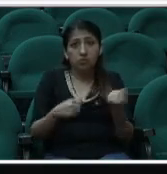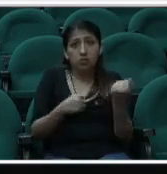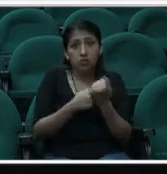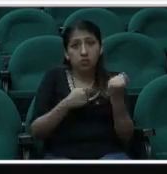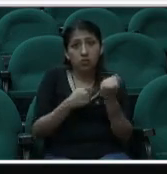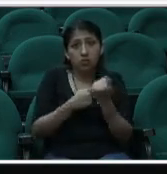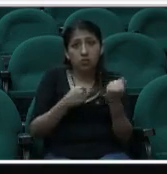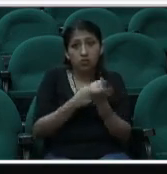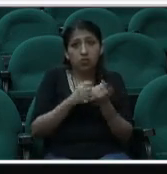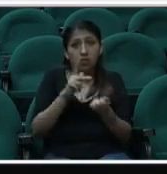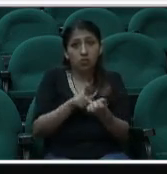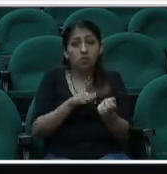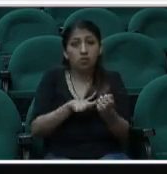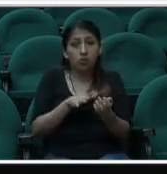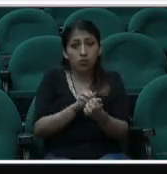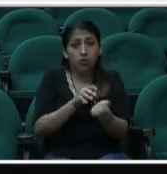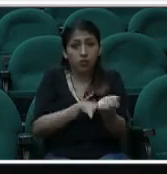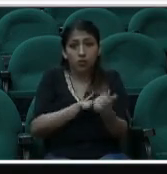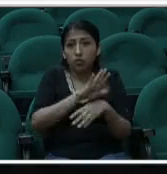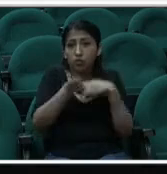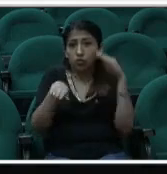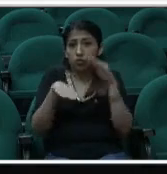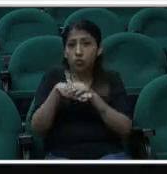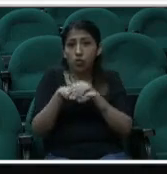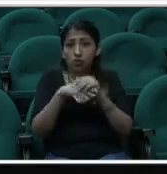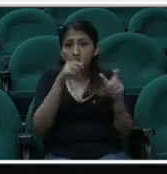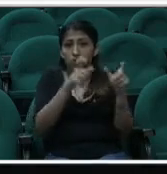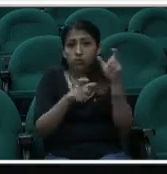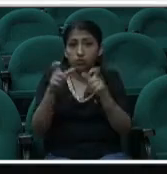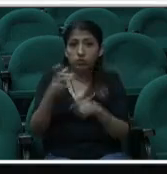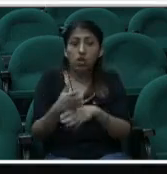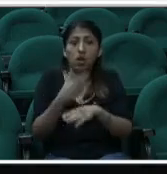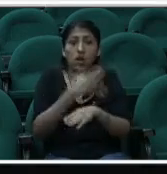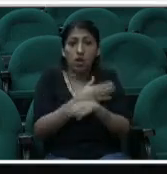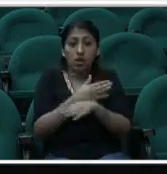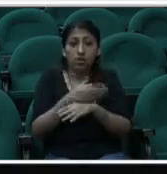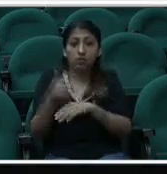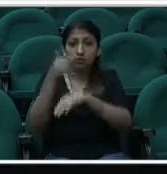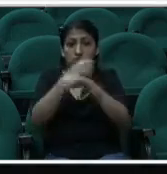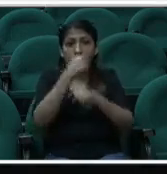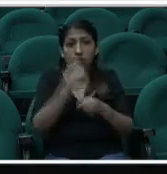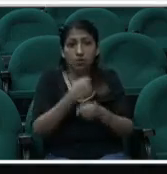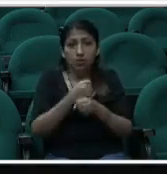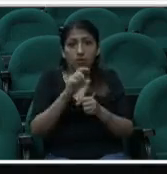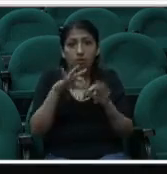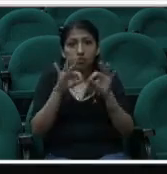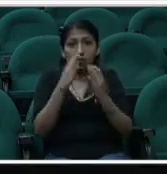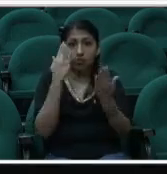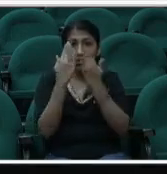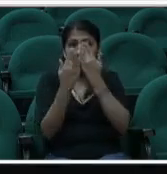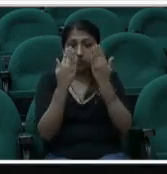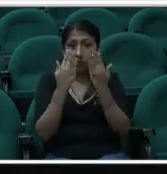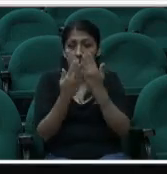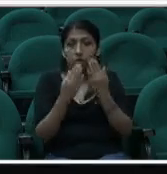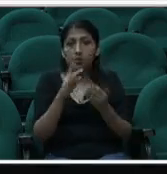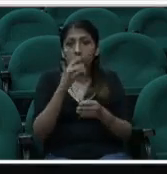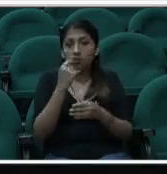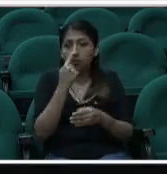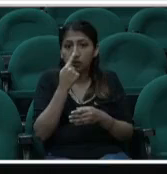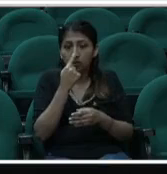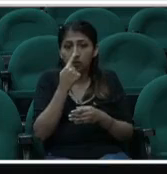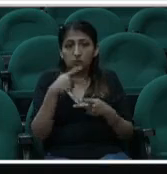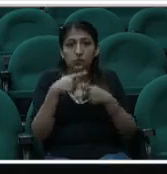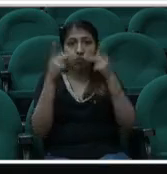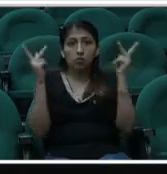a apoyarme a impulsar este proyecto de ley que incluye que todos los legisladores antes de posesionarse en su cargo tenga que transparentar una declaración de intereses